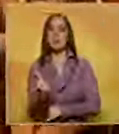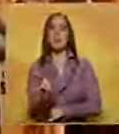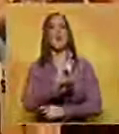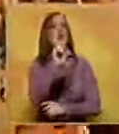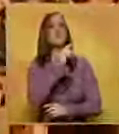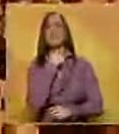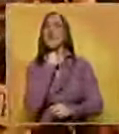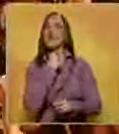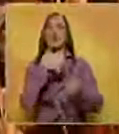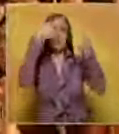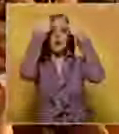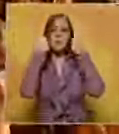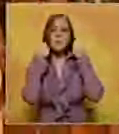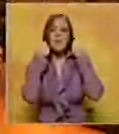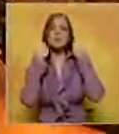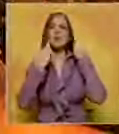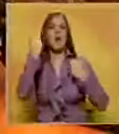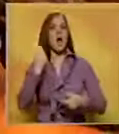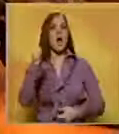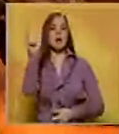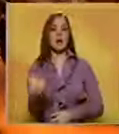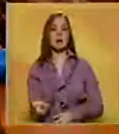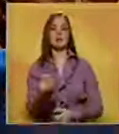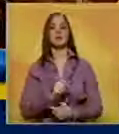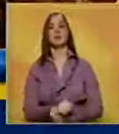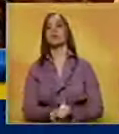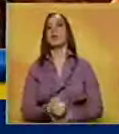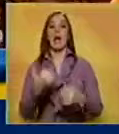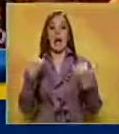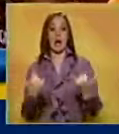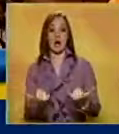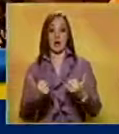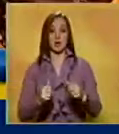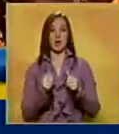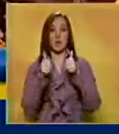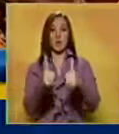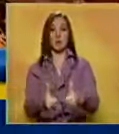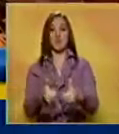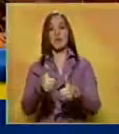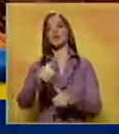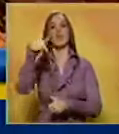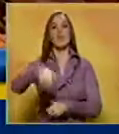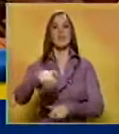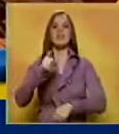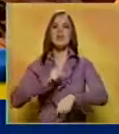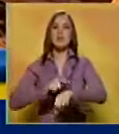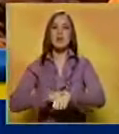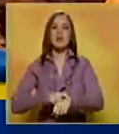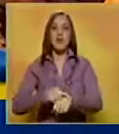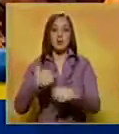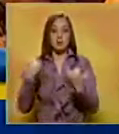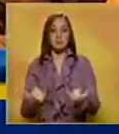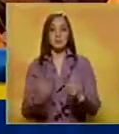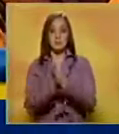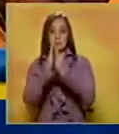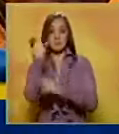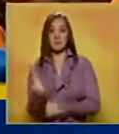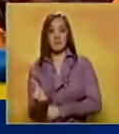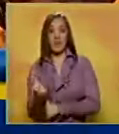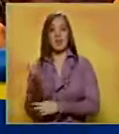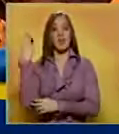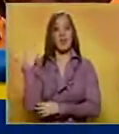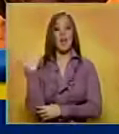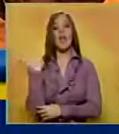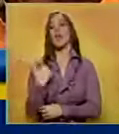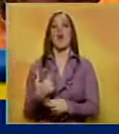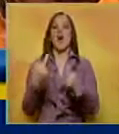destitución y aprehensión de su alcalde. A partir de este momento San Diego tiene dos alcaldes, el legítimo que escogieron el 8 de